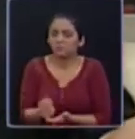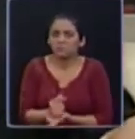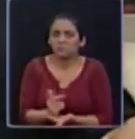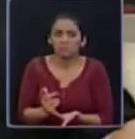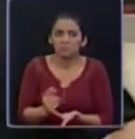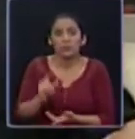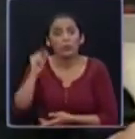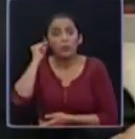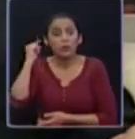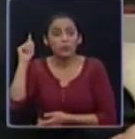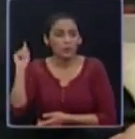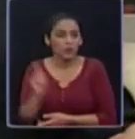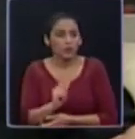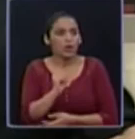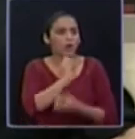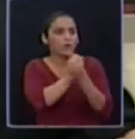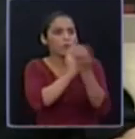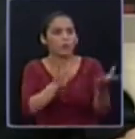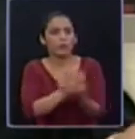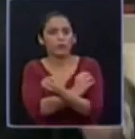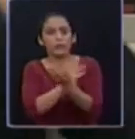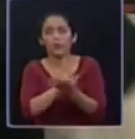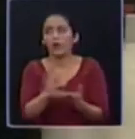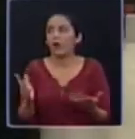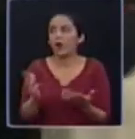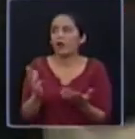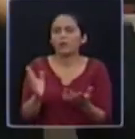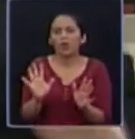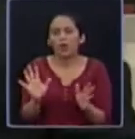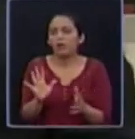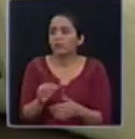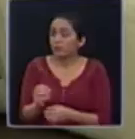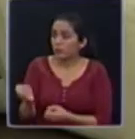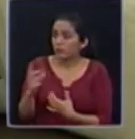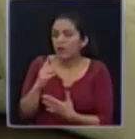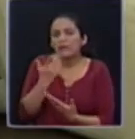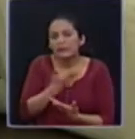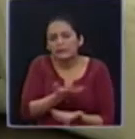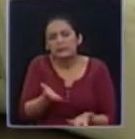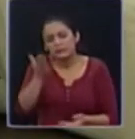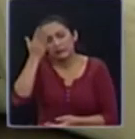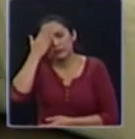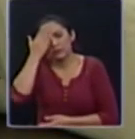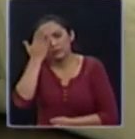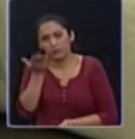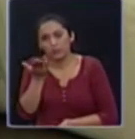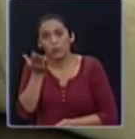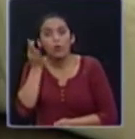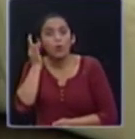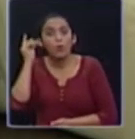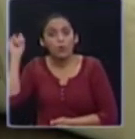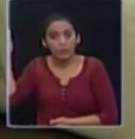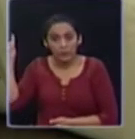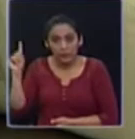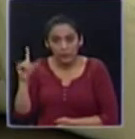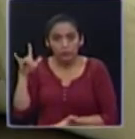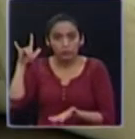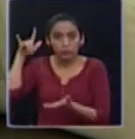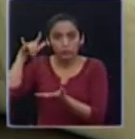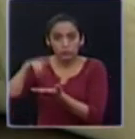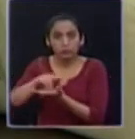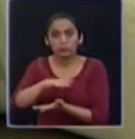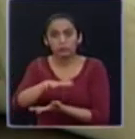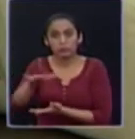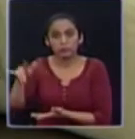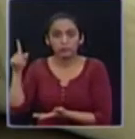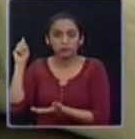impactado tanto. Pero resulta que a la señora le ponen un pare en el aeropuerto, además una persona que es ampliamente